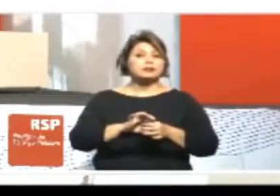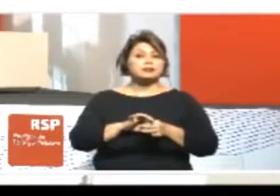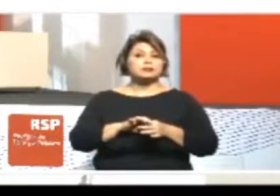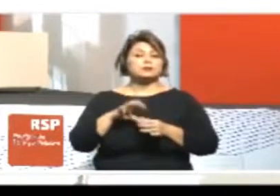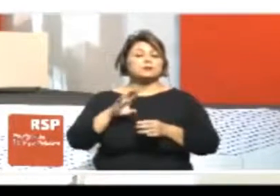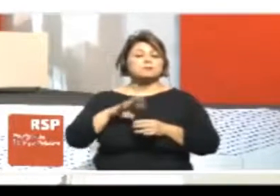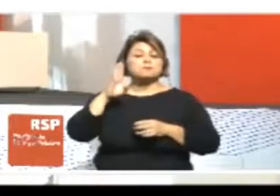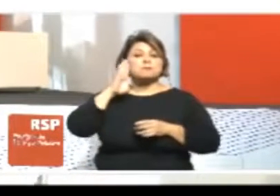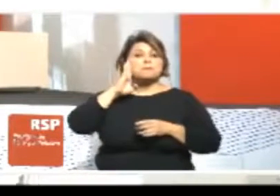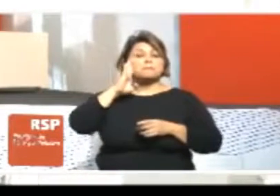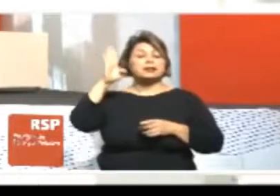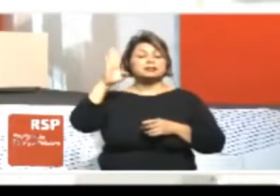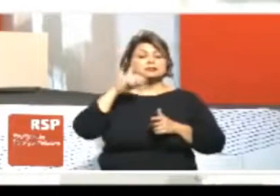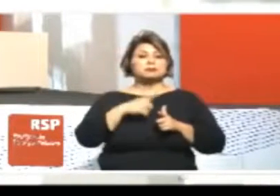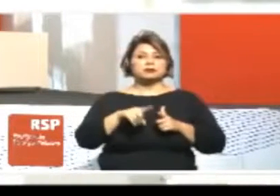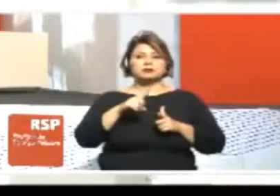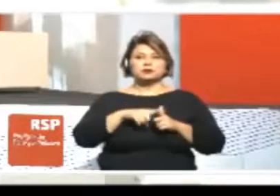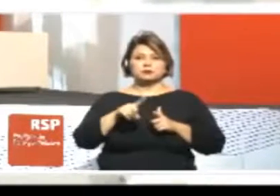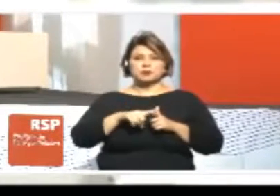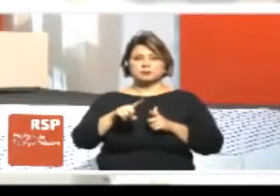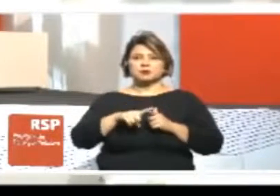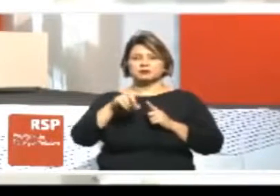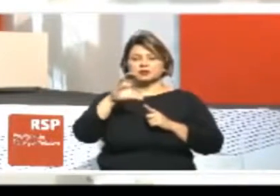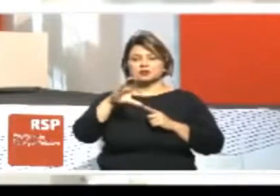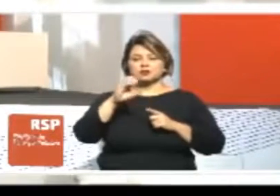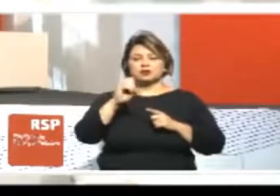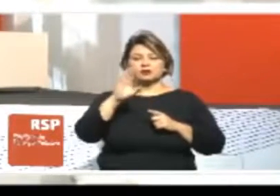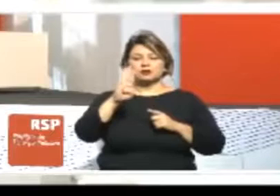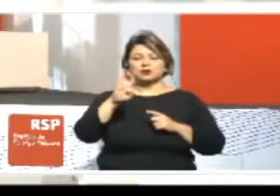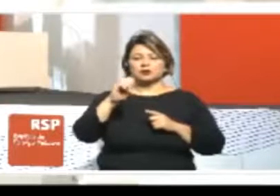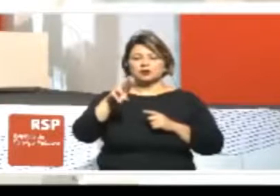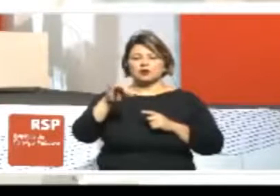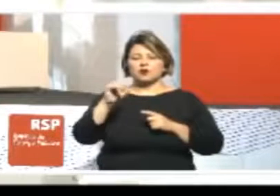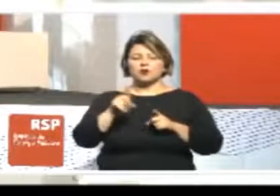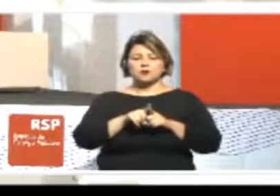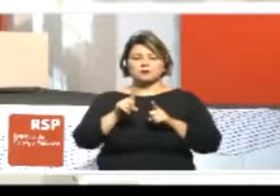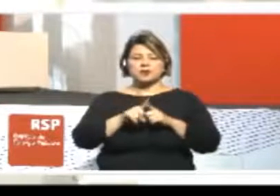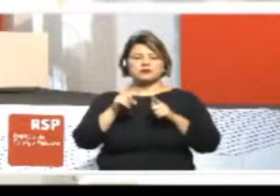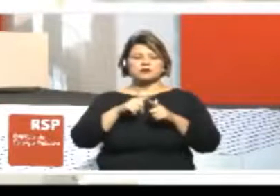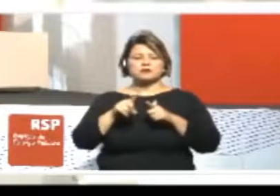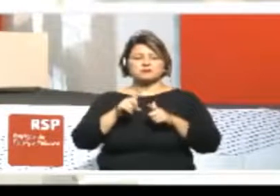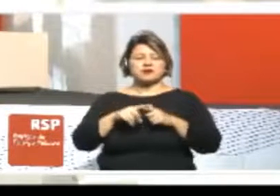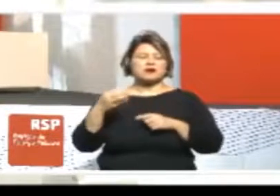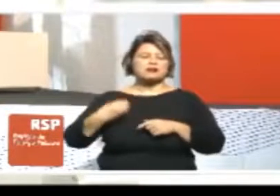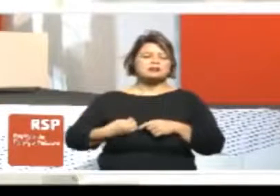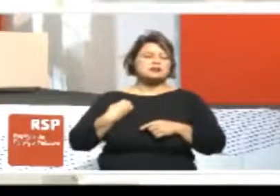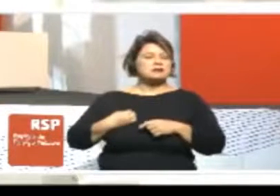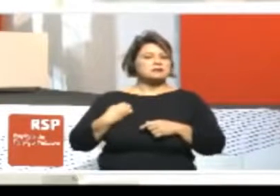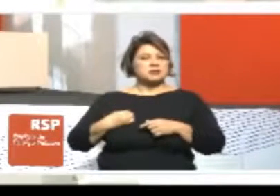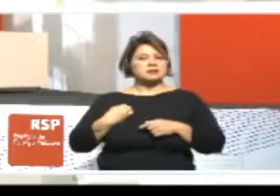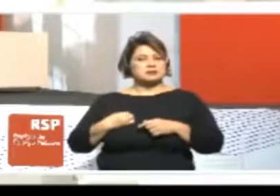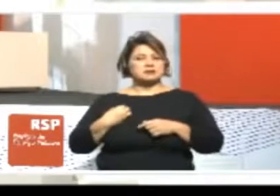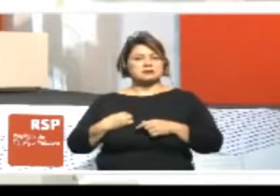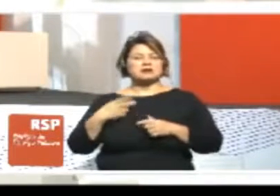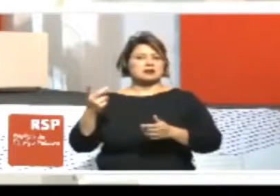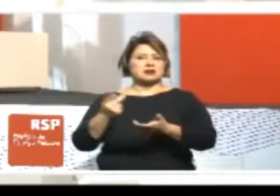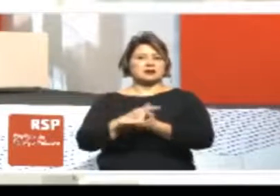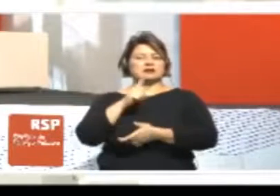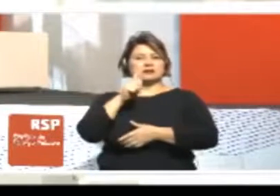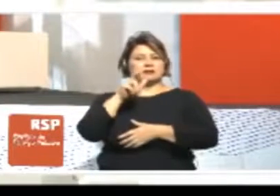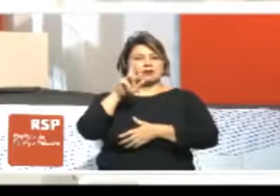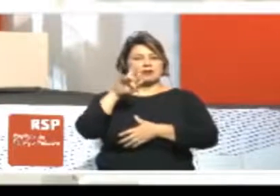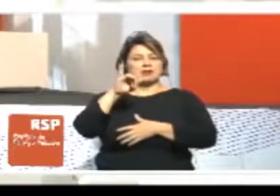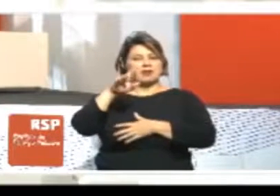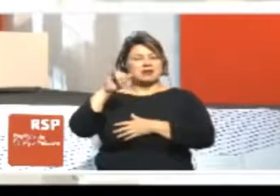que radican en Colombia es la presencia de guerrillas. Afortunadamente, ahorita se está firmando el proceso de la paz.